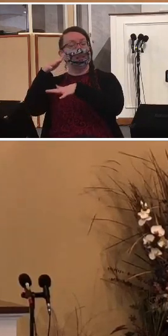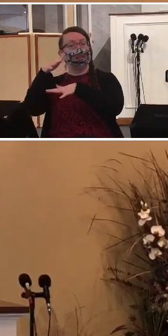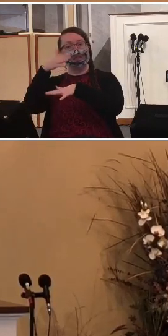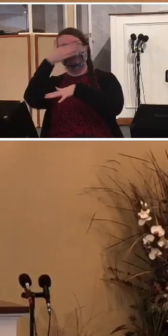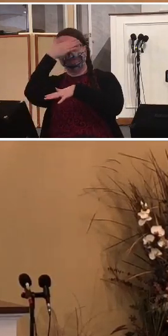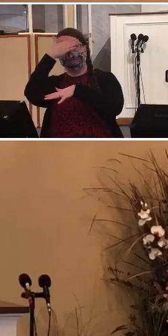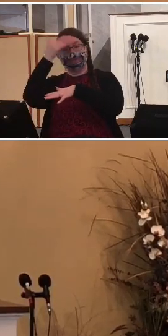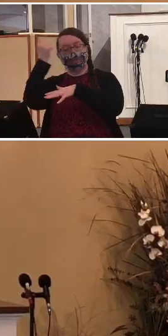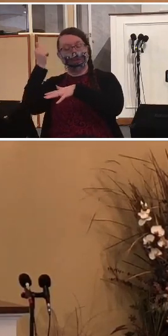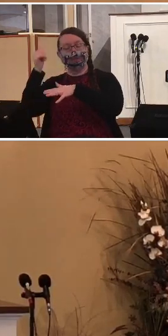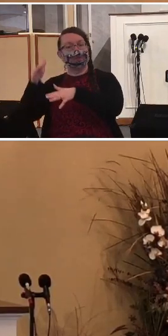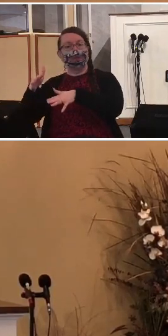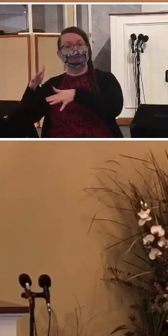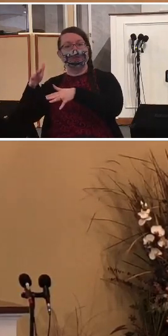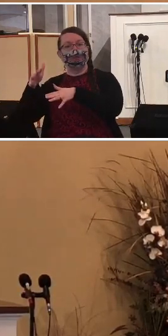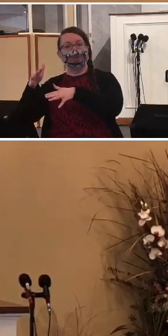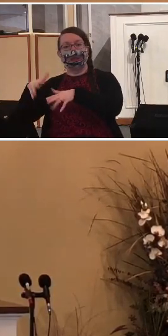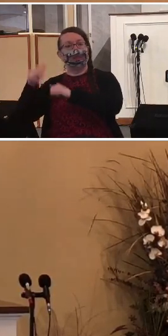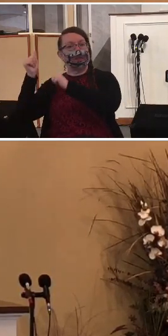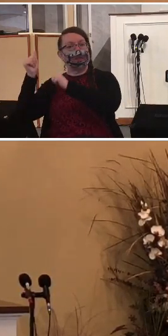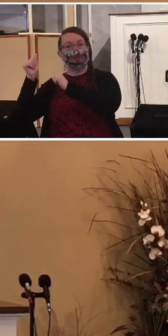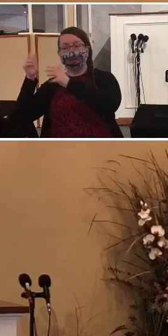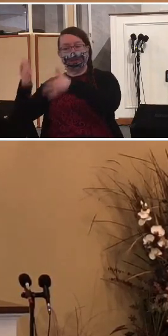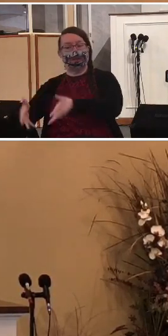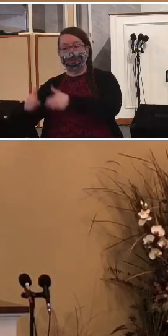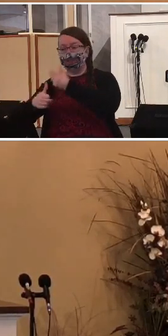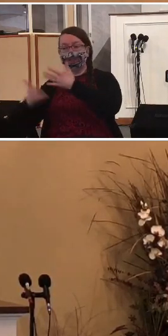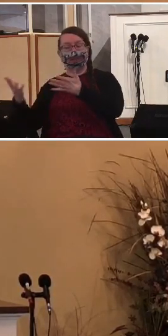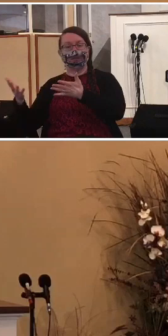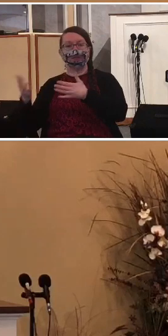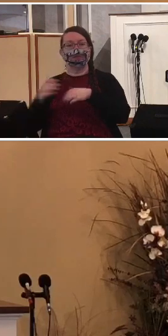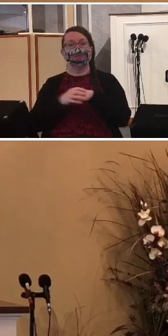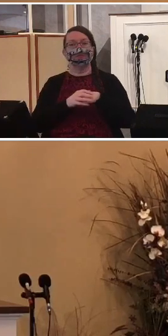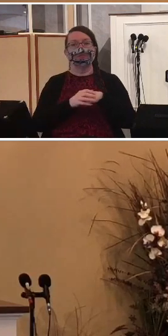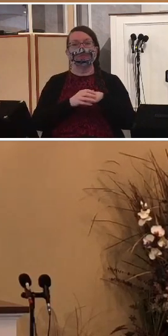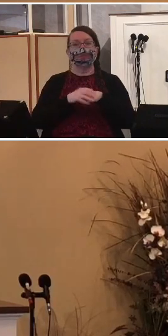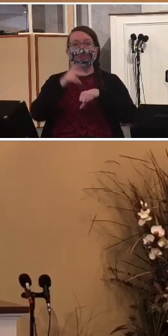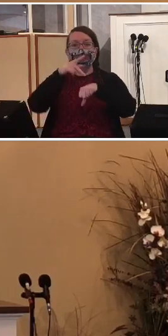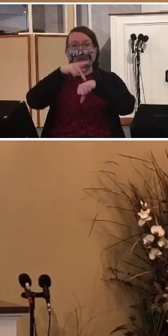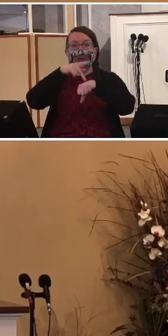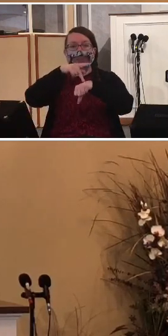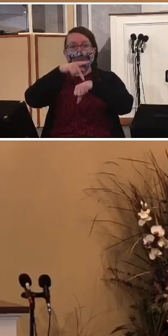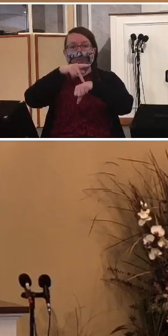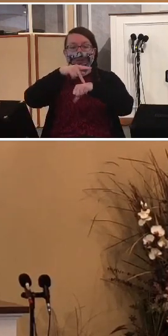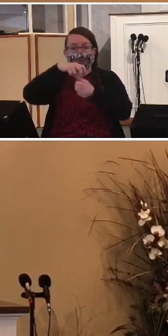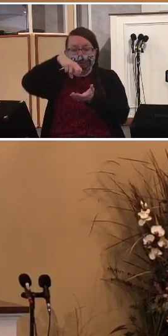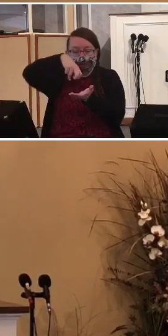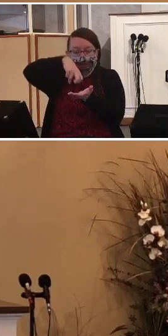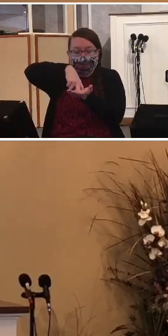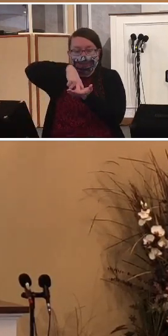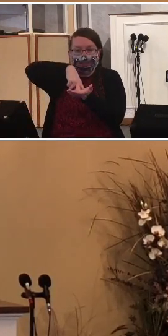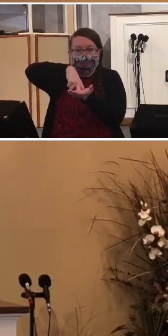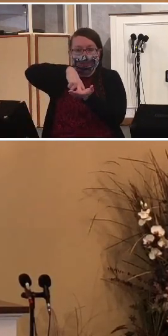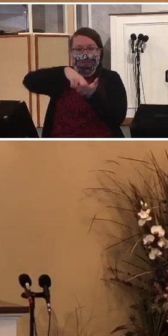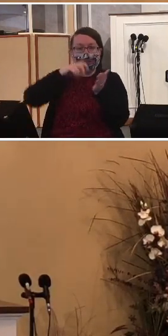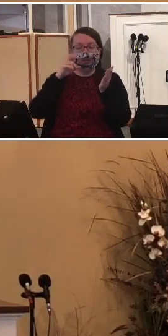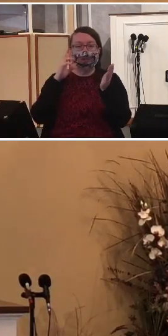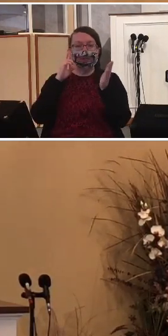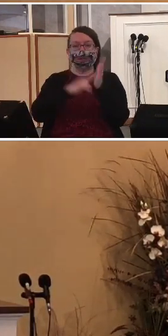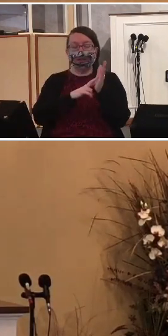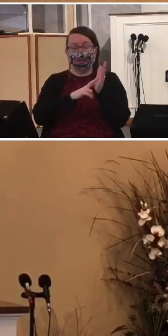veo. Eso fue impresionante, que Pedro se puso de rodillas y haya